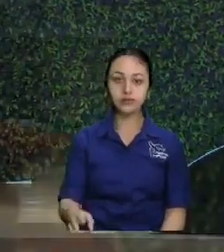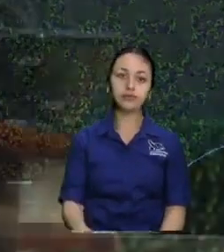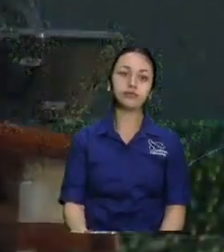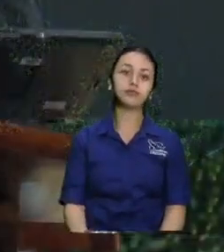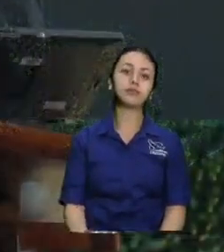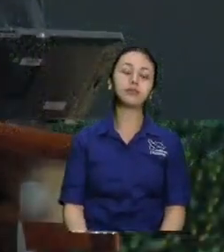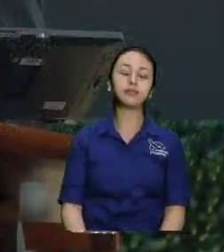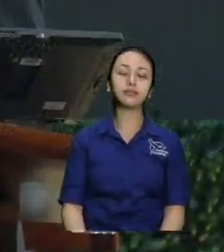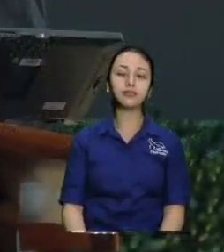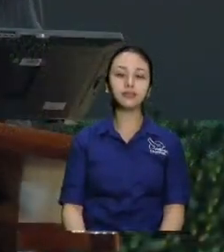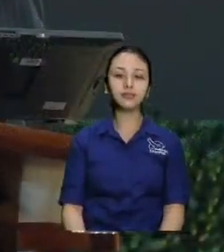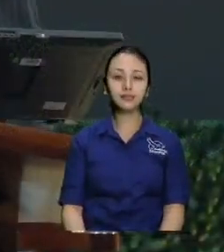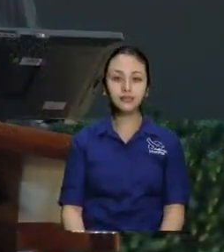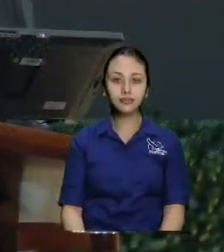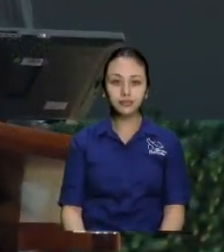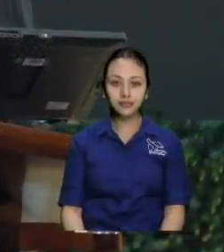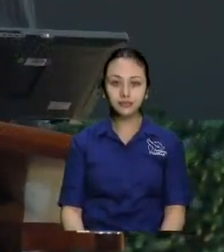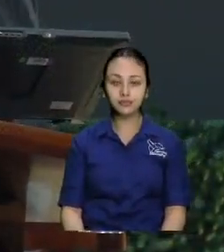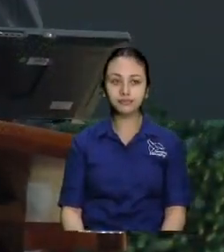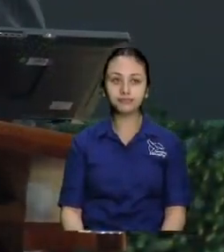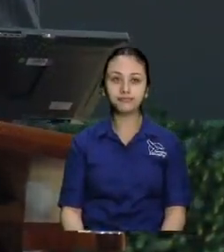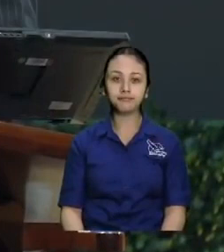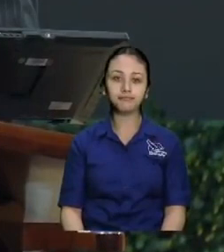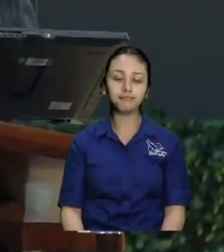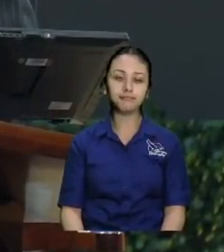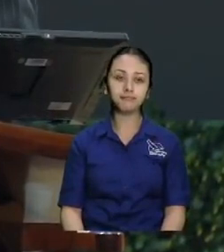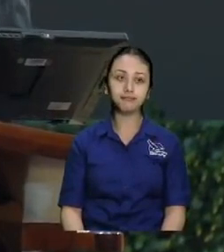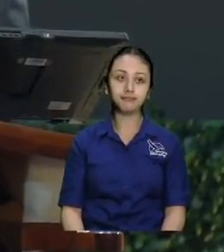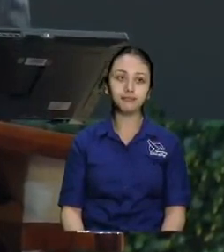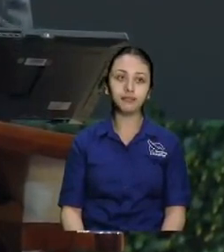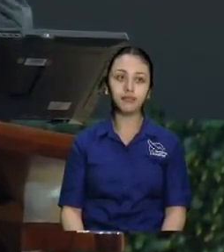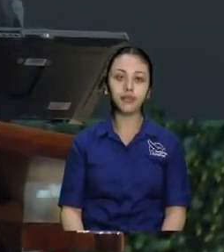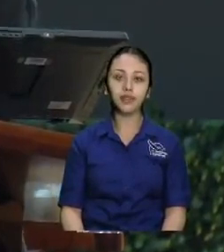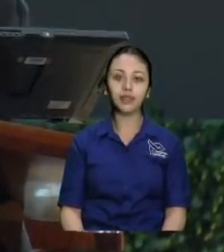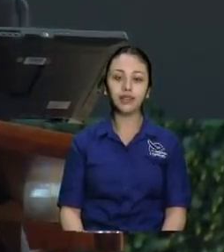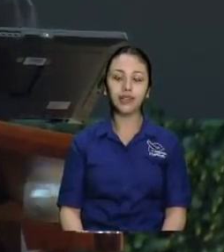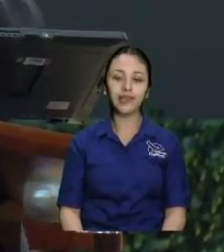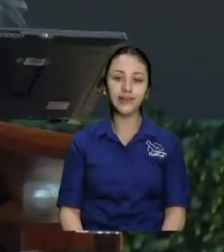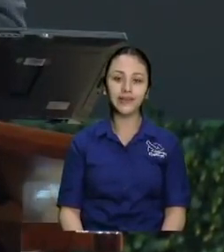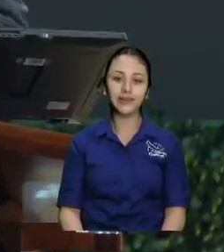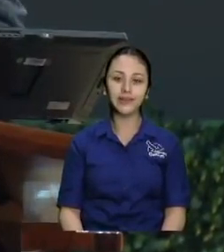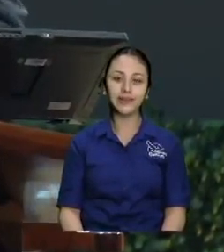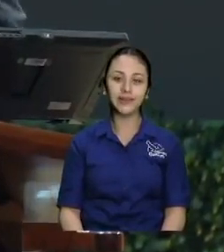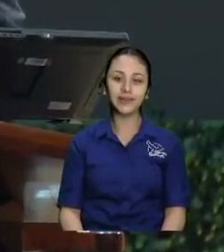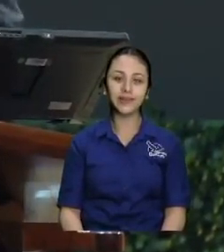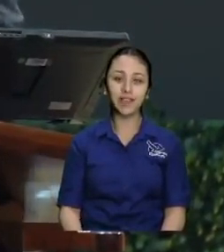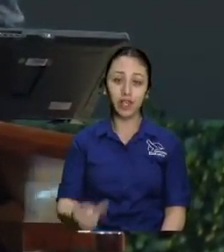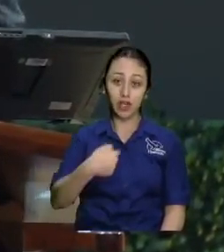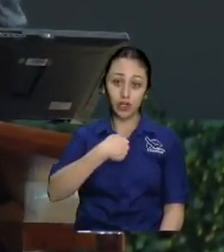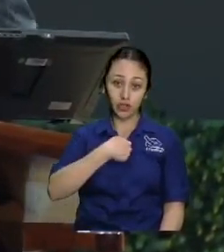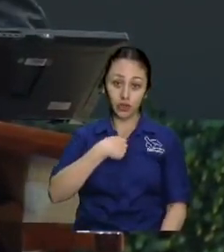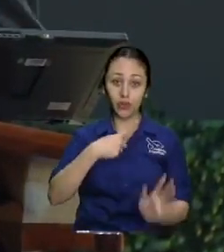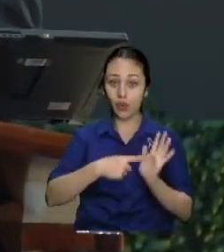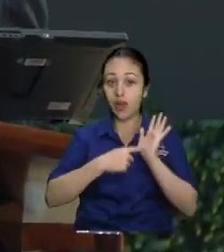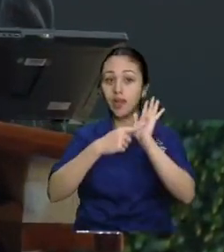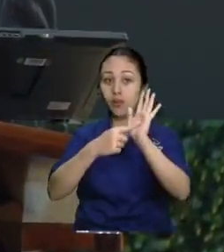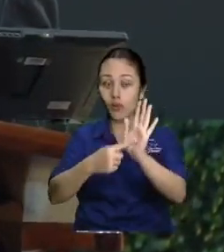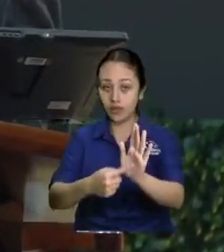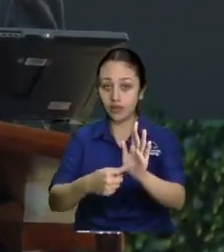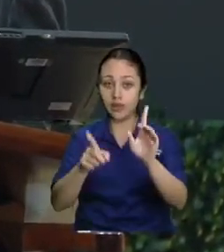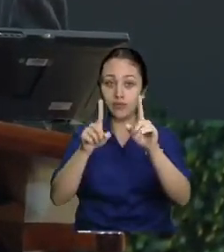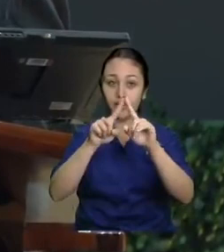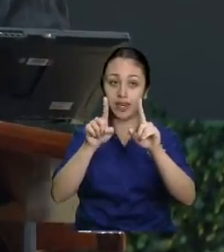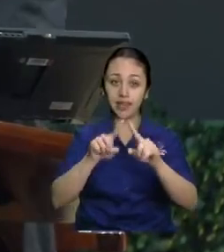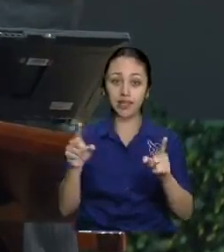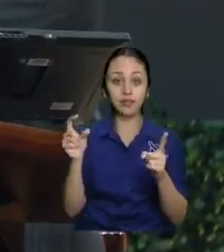Pero no deberíamos ser impertinentes. Bueno, esos son sinónimos. Yo le estoy poniendo las versiones. Para que mire que no me